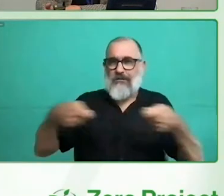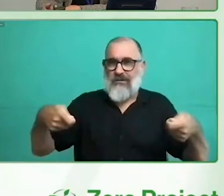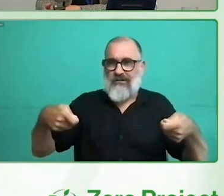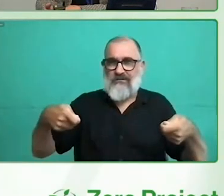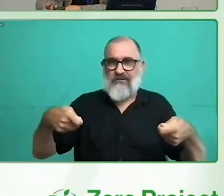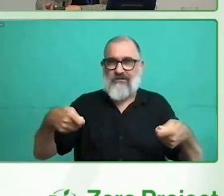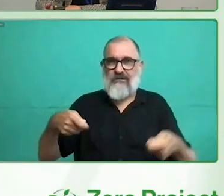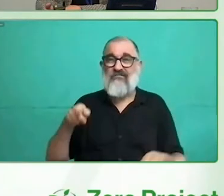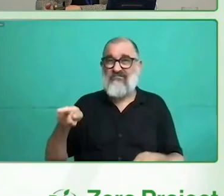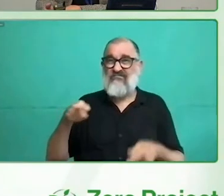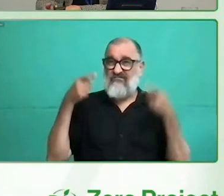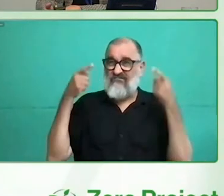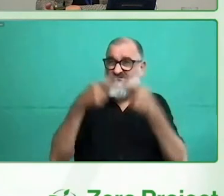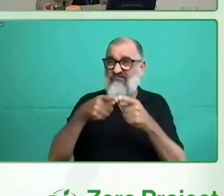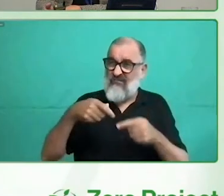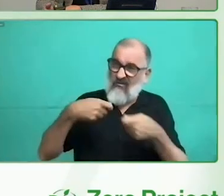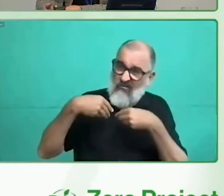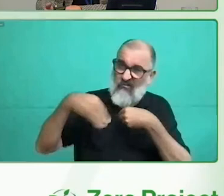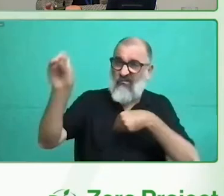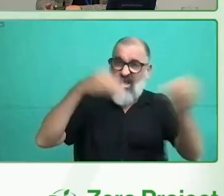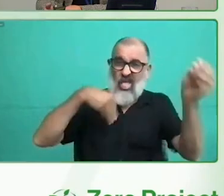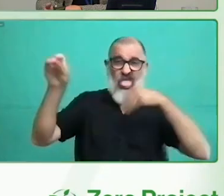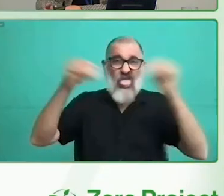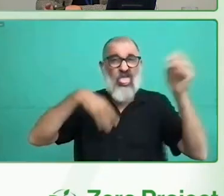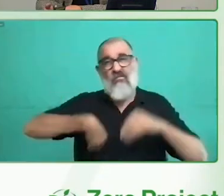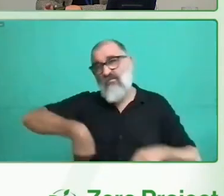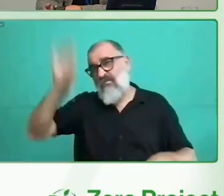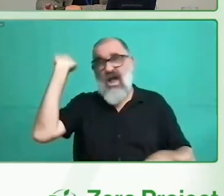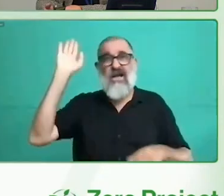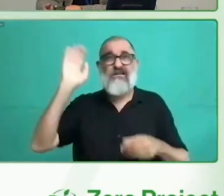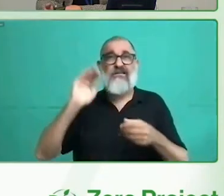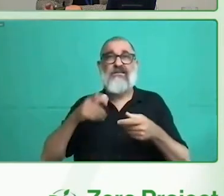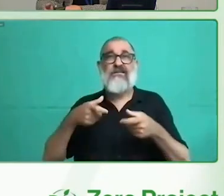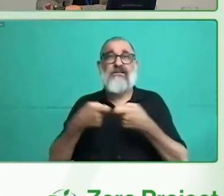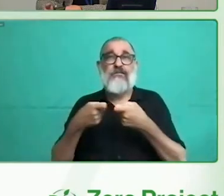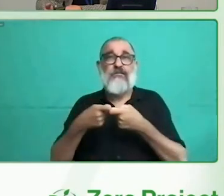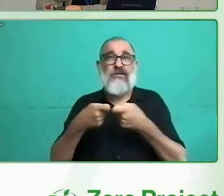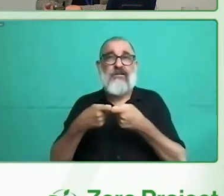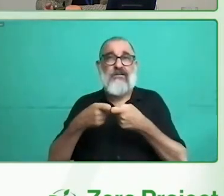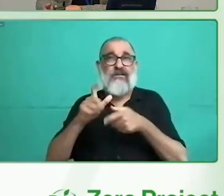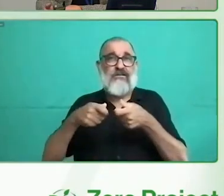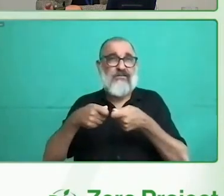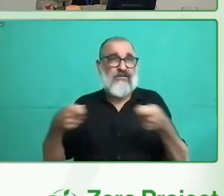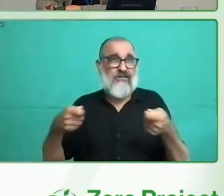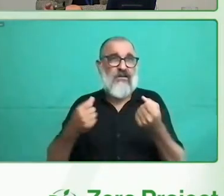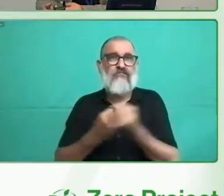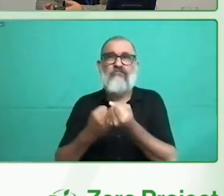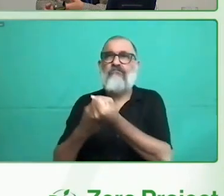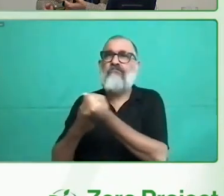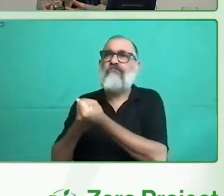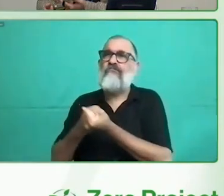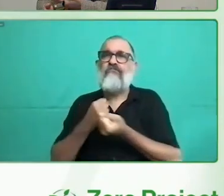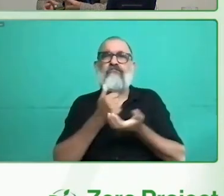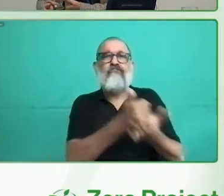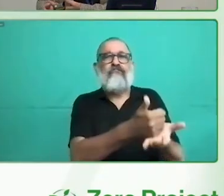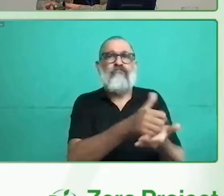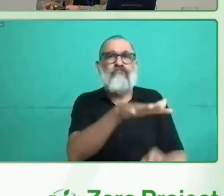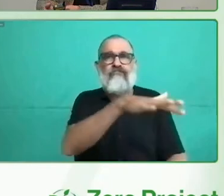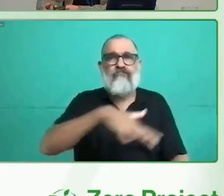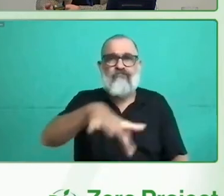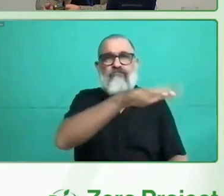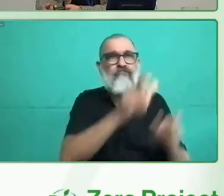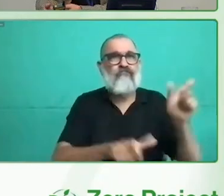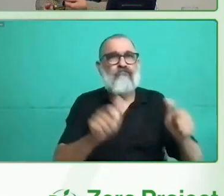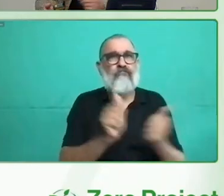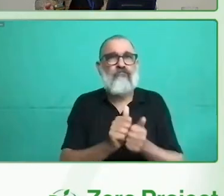Como elementos diferenciadores tienen que las zapatillas están diseñadas a ciegas y a través del tacto, es decir, el diseñador es una persona